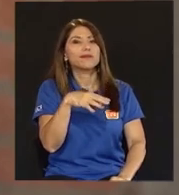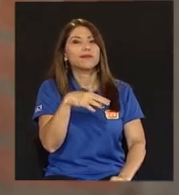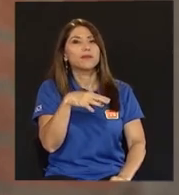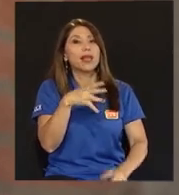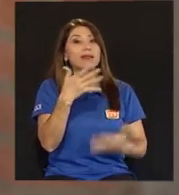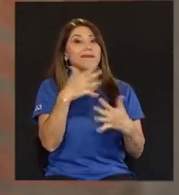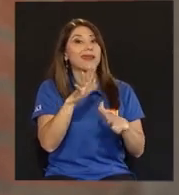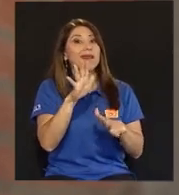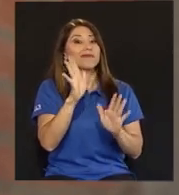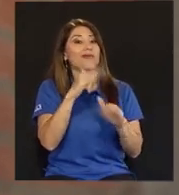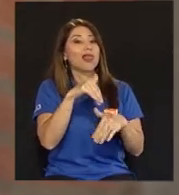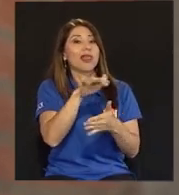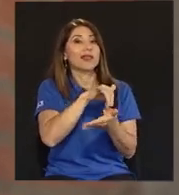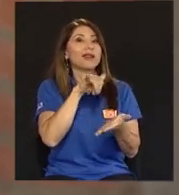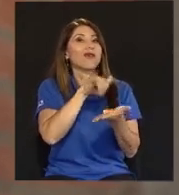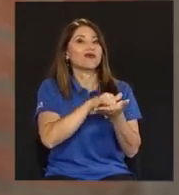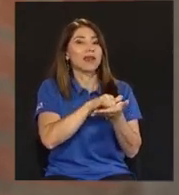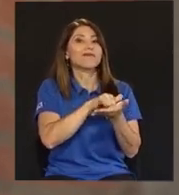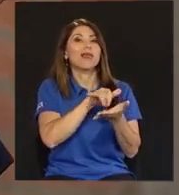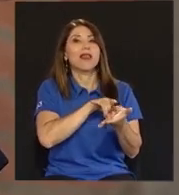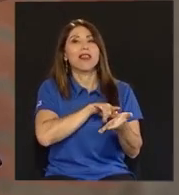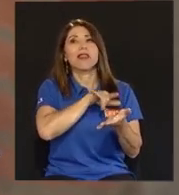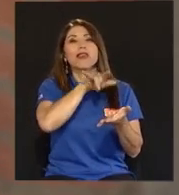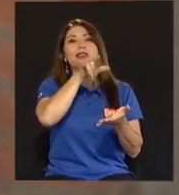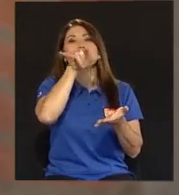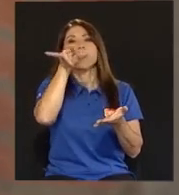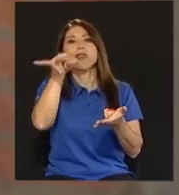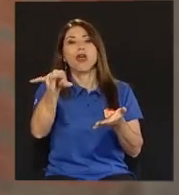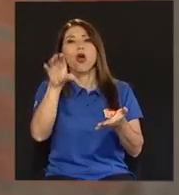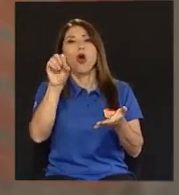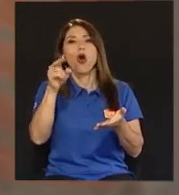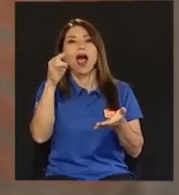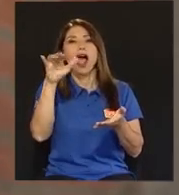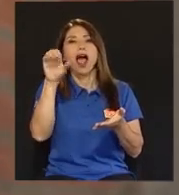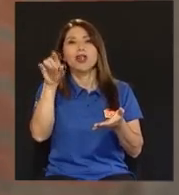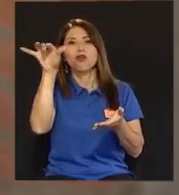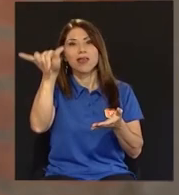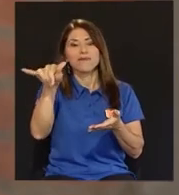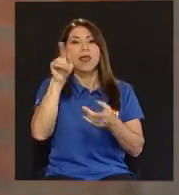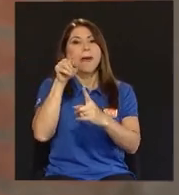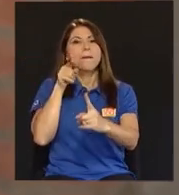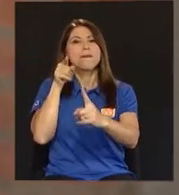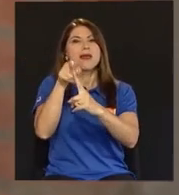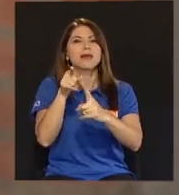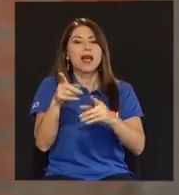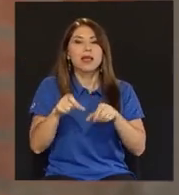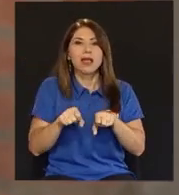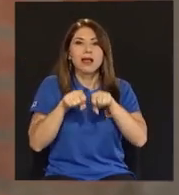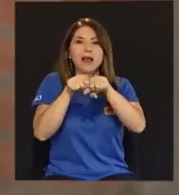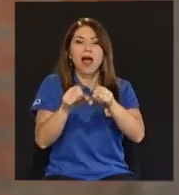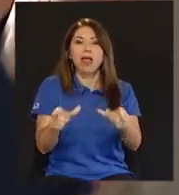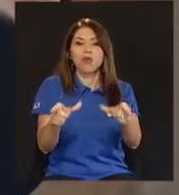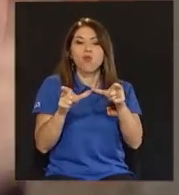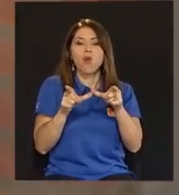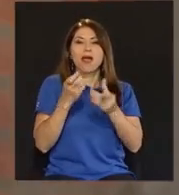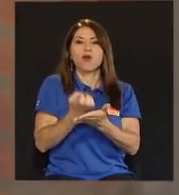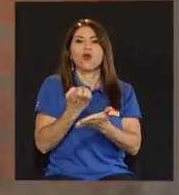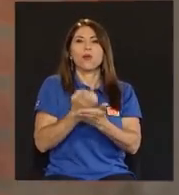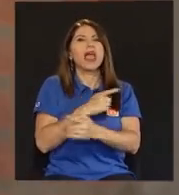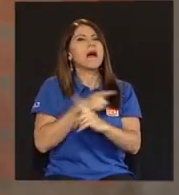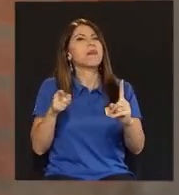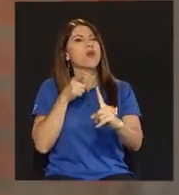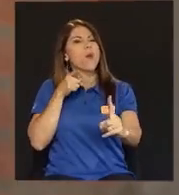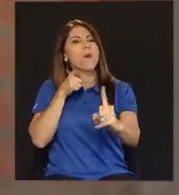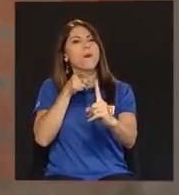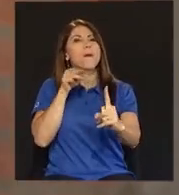San José y fue a Columbus, Ohio, tenía como meta graduarse en economía y otras cosas más. ¿Pero qué es eso de metas de